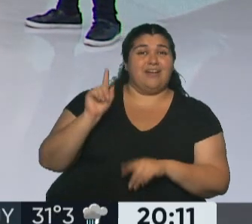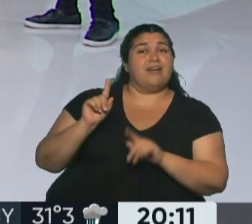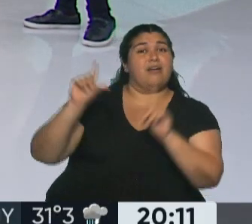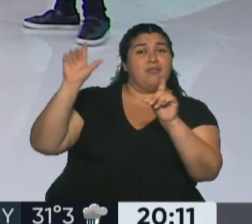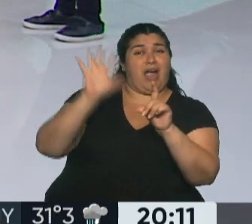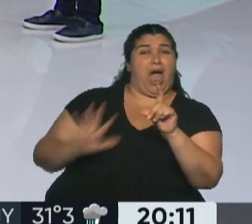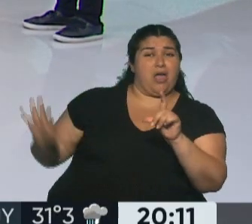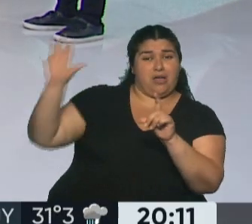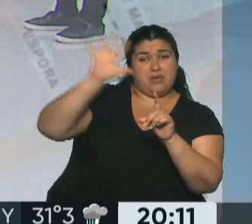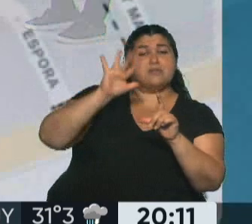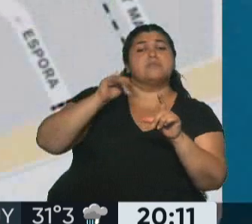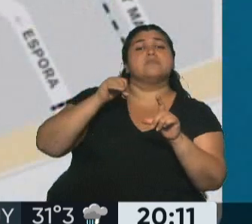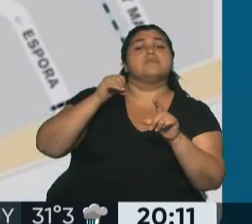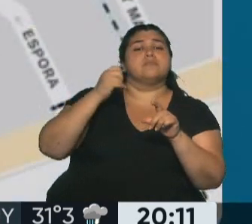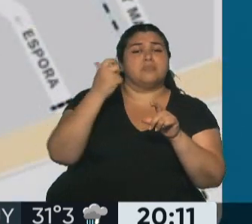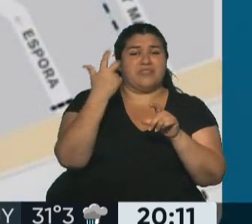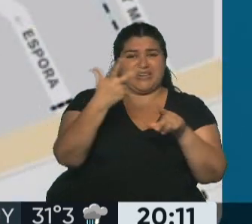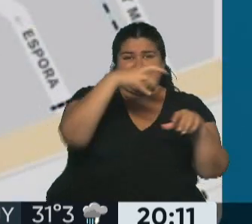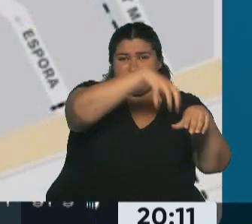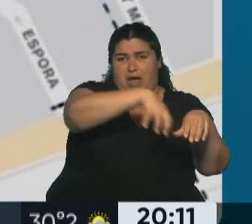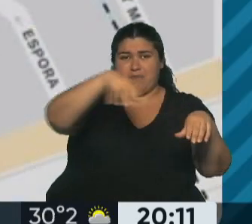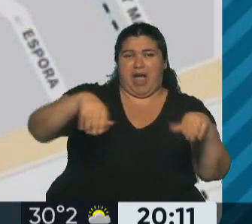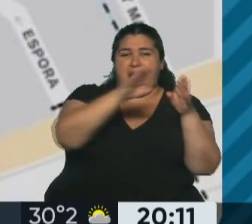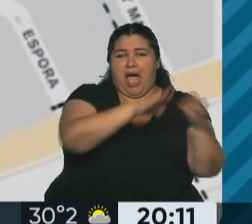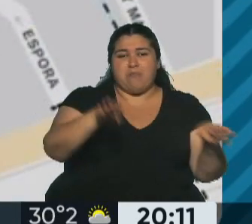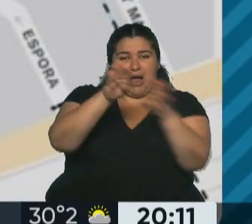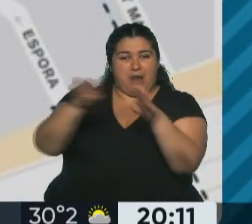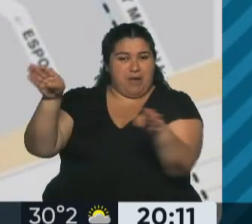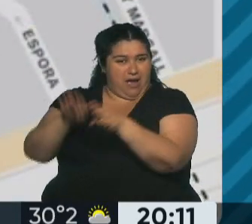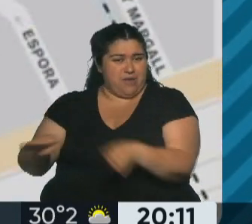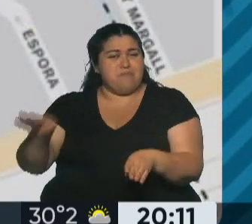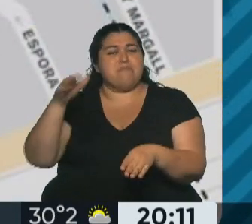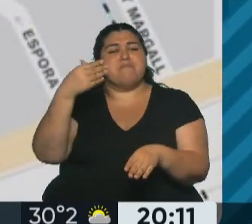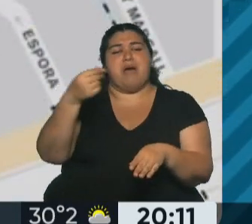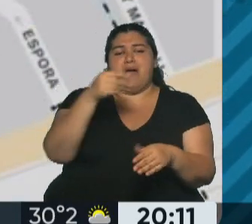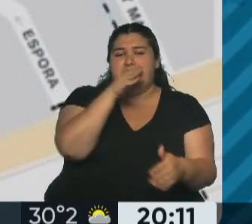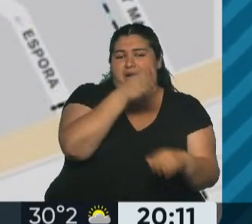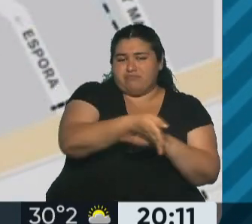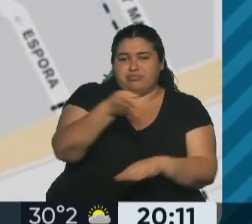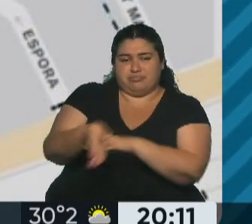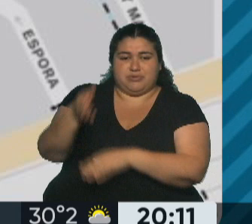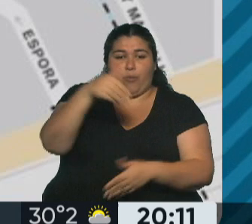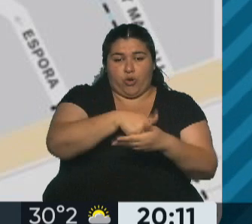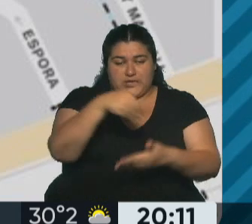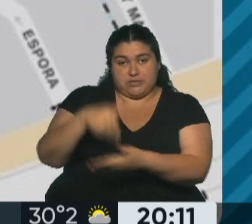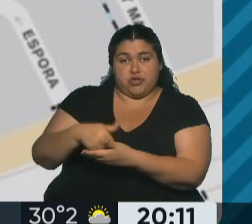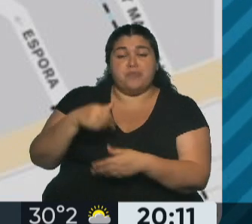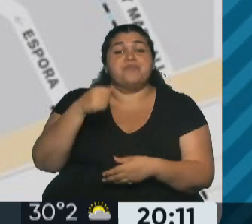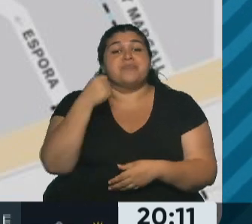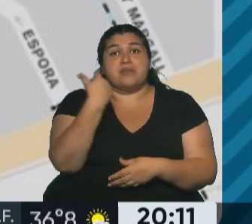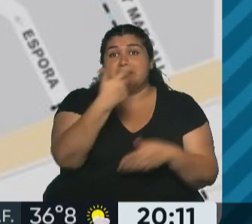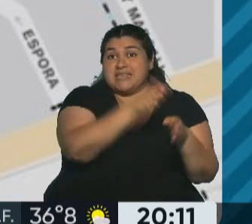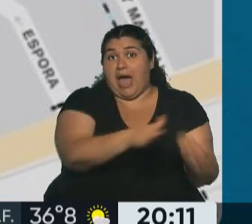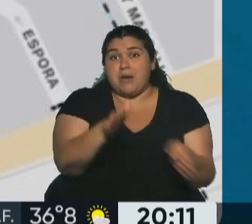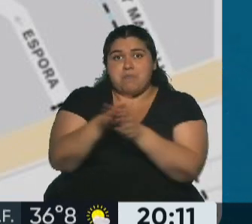bombonera claro Exactamente Bueno las cle irala Suárez como habíamos dicho a lo largo de toda la semana por bransen también las tres carpas